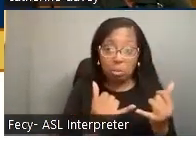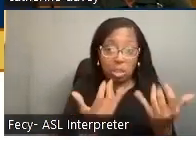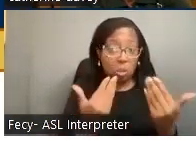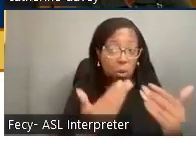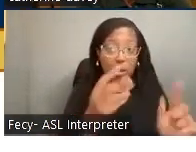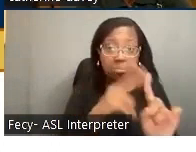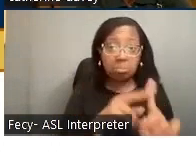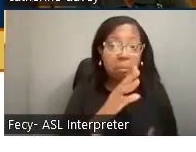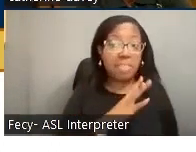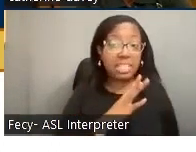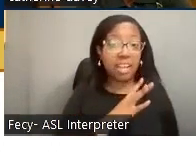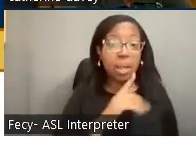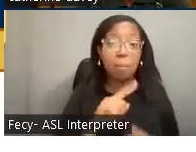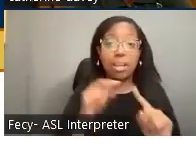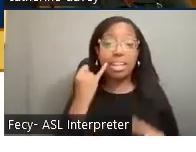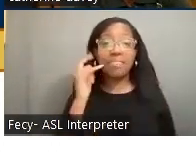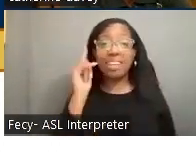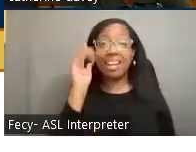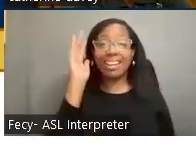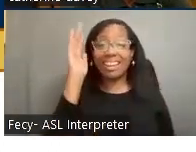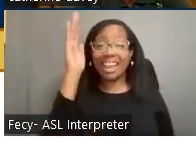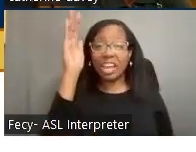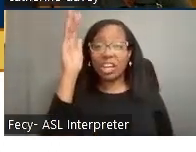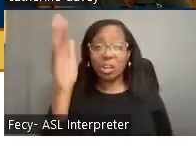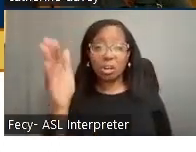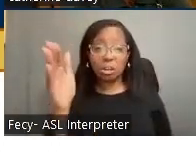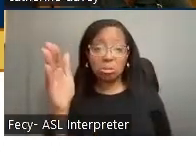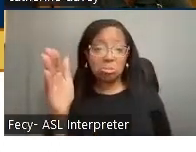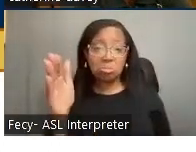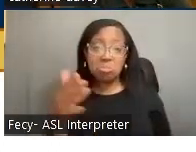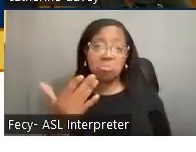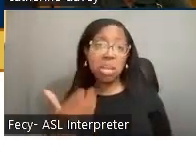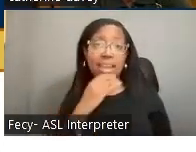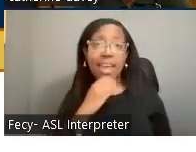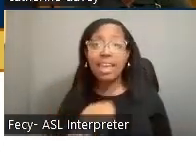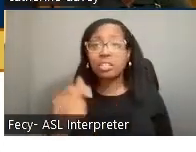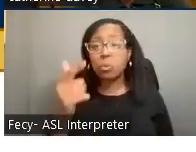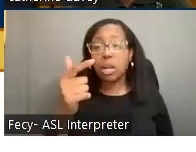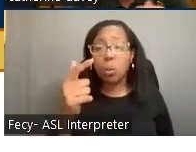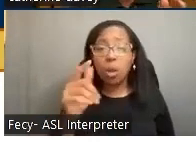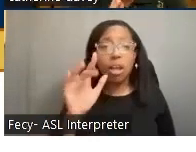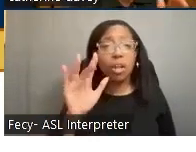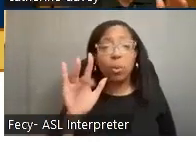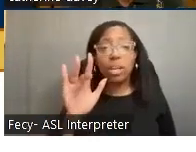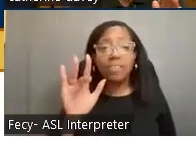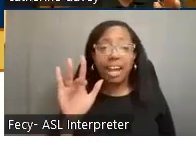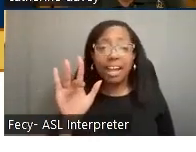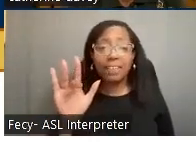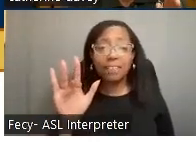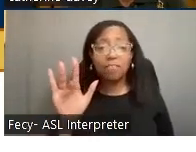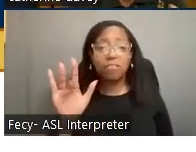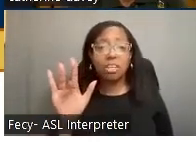Si May tiene 18 años y necesita abogacía tutelar, eso está bien. pero cuando cumpla 21 años, digamos,